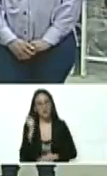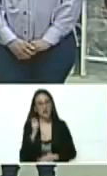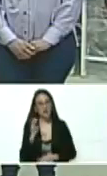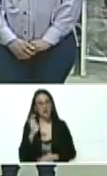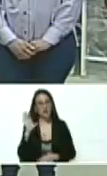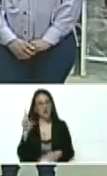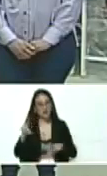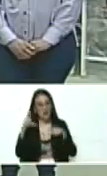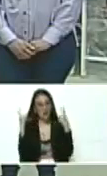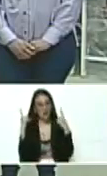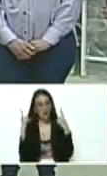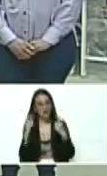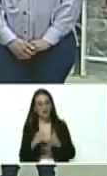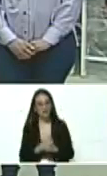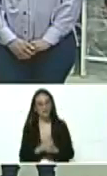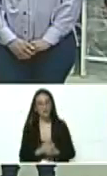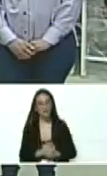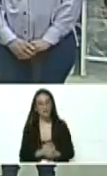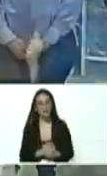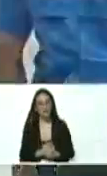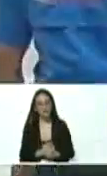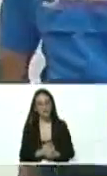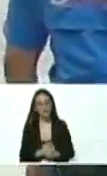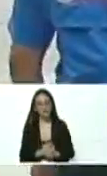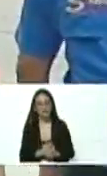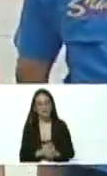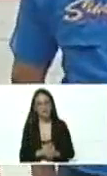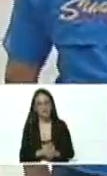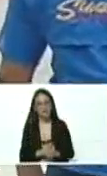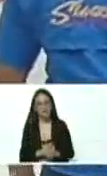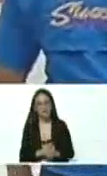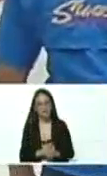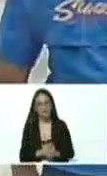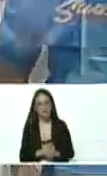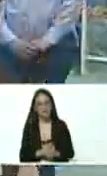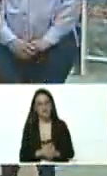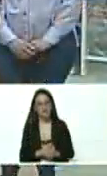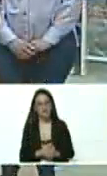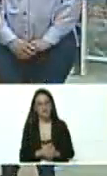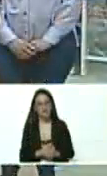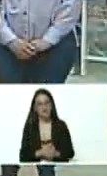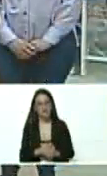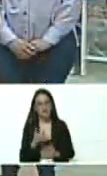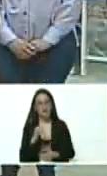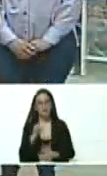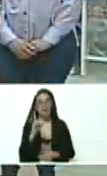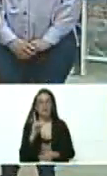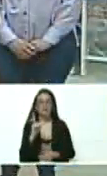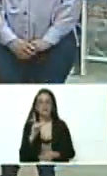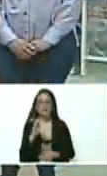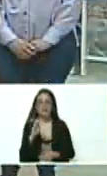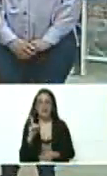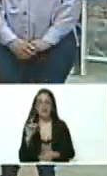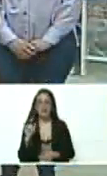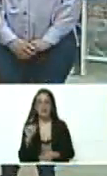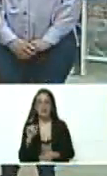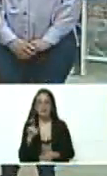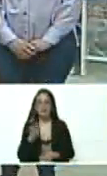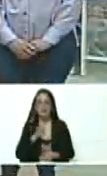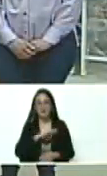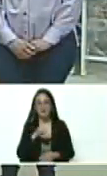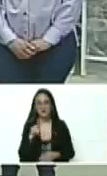de La Guaira, Nicolás Ernesto Maduro Guerra, ¿no? Y estamos en el CDI de